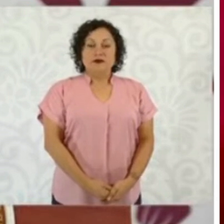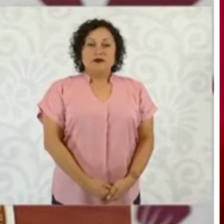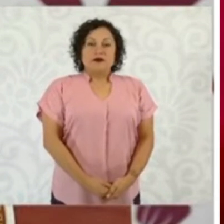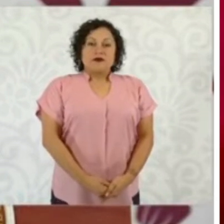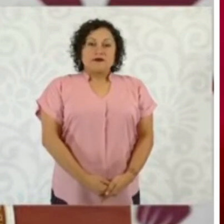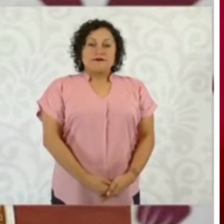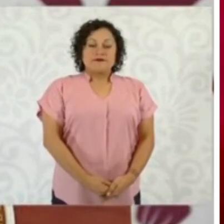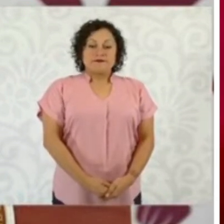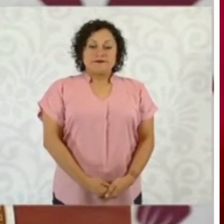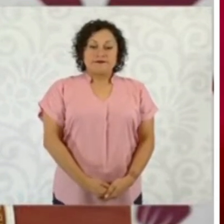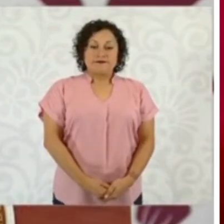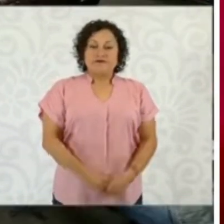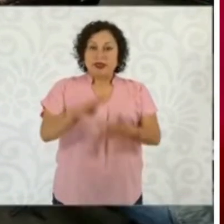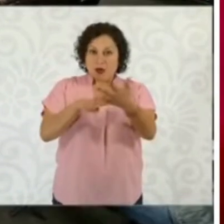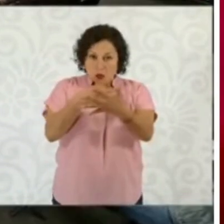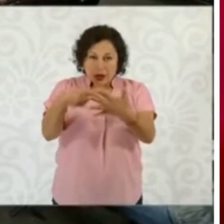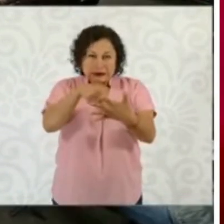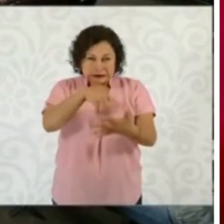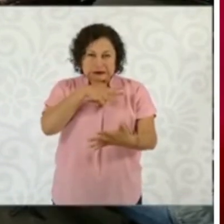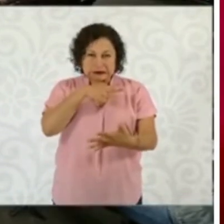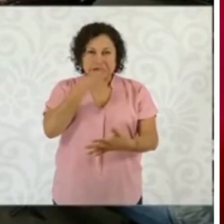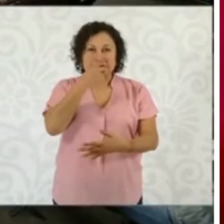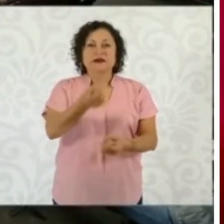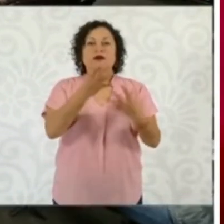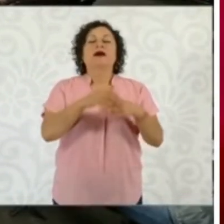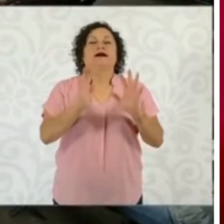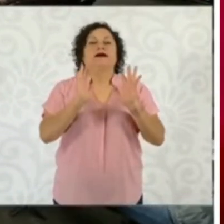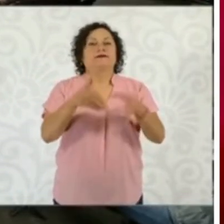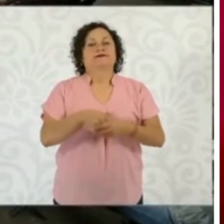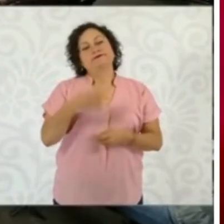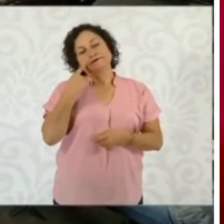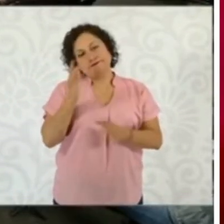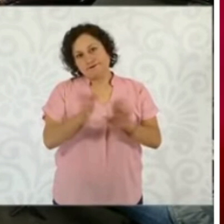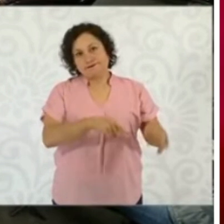que dice cuánto. Ah, ya. De acuerdo. Bueno, vamos por acá.